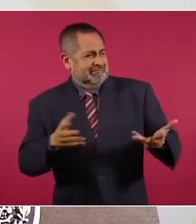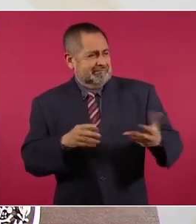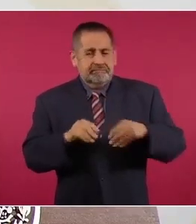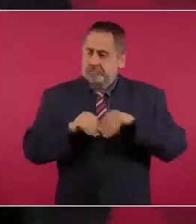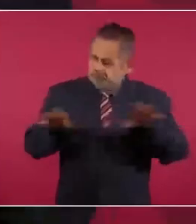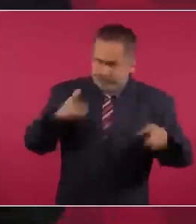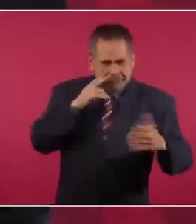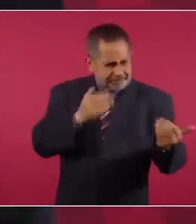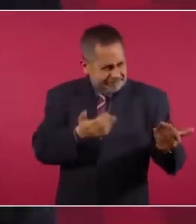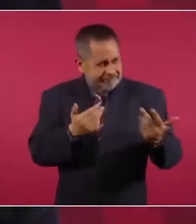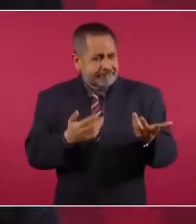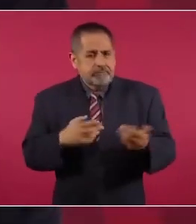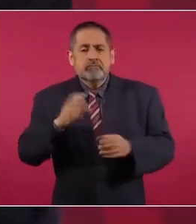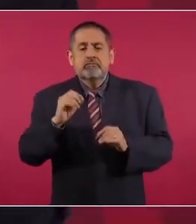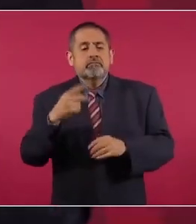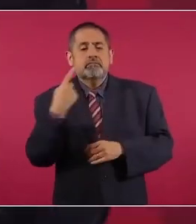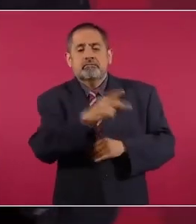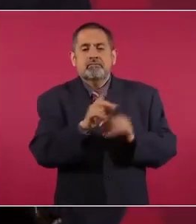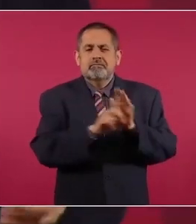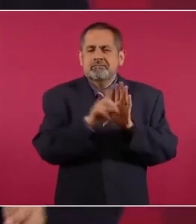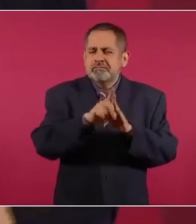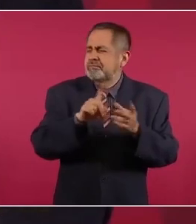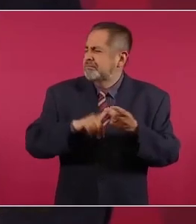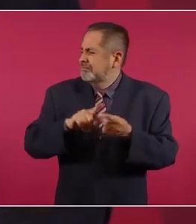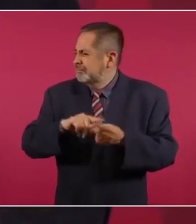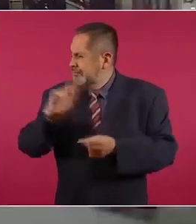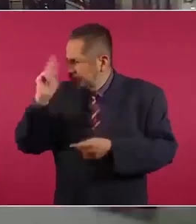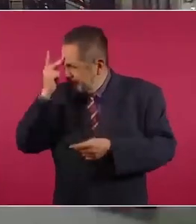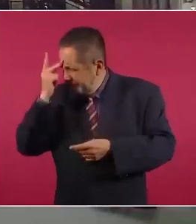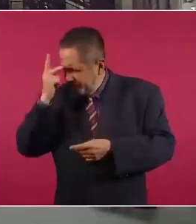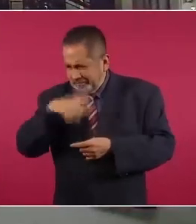departamento, creo que en Polanco,